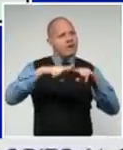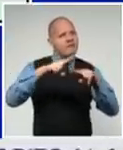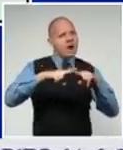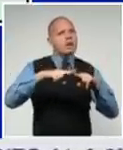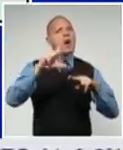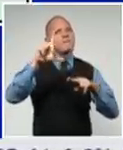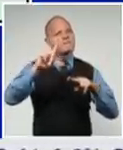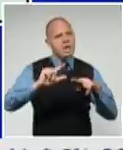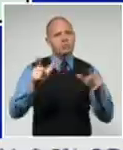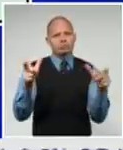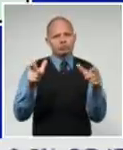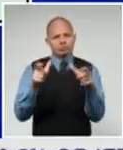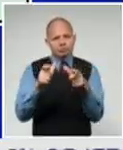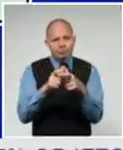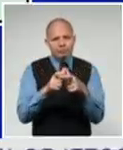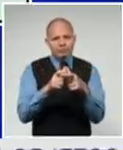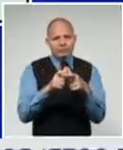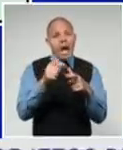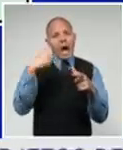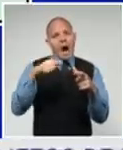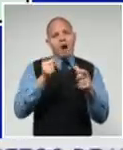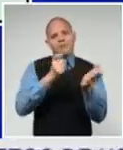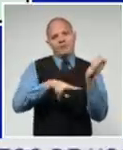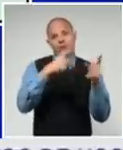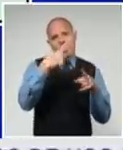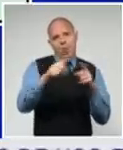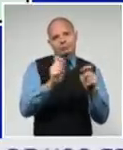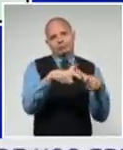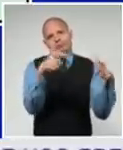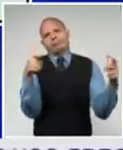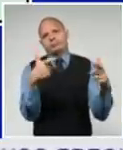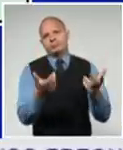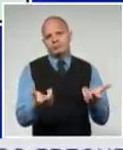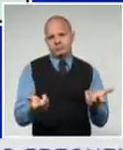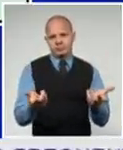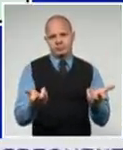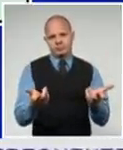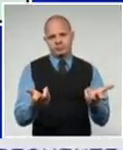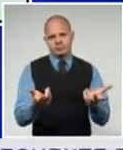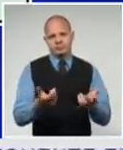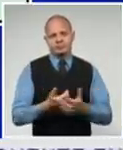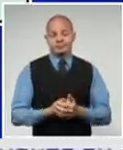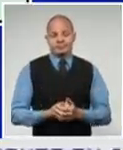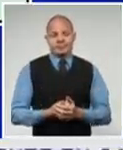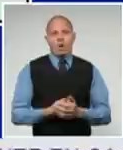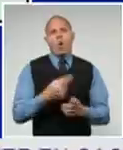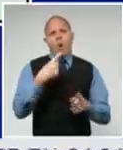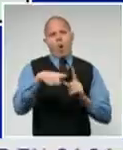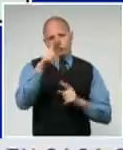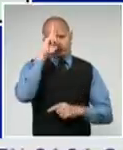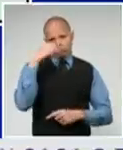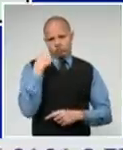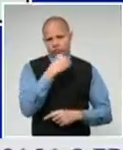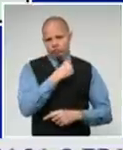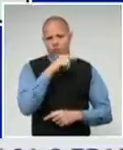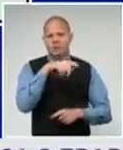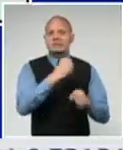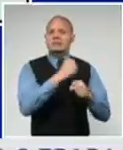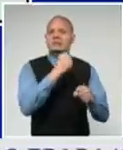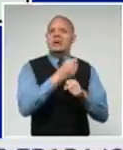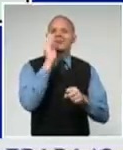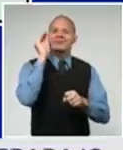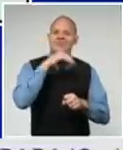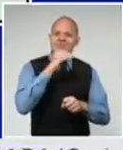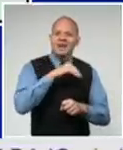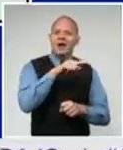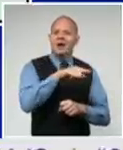territorios han ido aportando un número de casos. El doctor Raúl Guinovar, el decano de la Facultad de Matemáticas de La Habana,